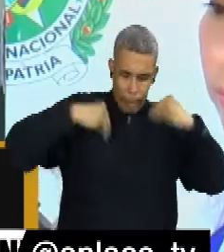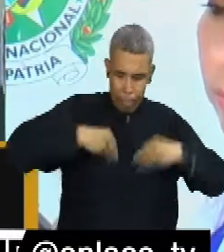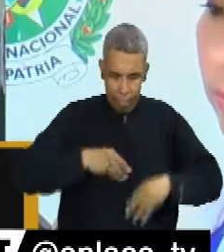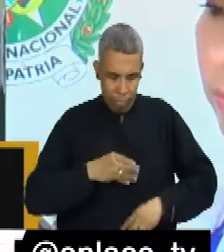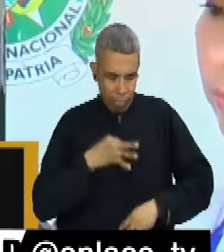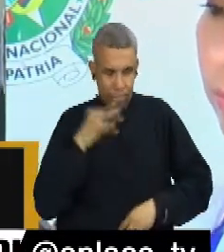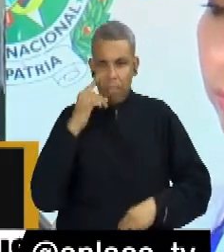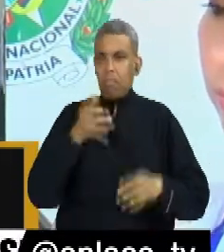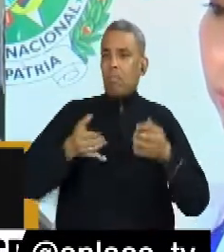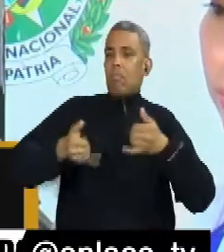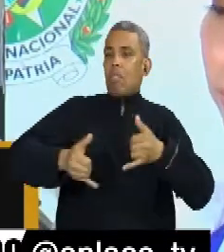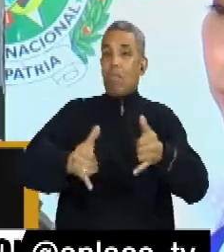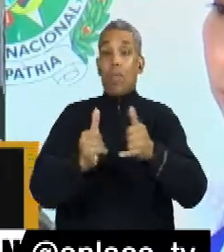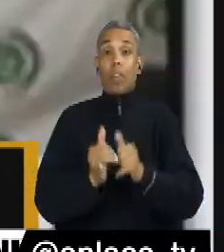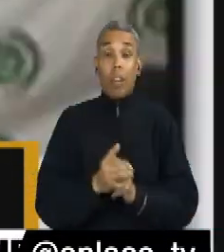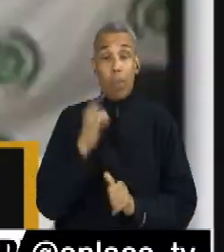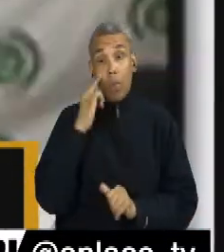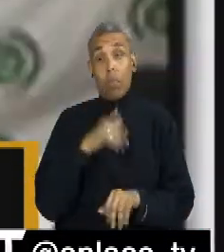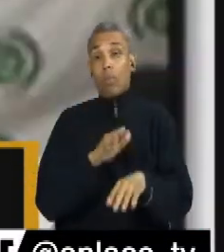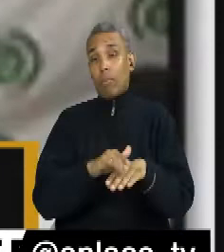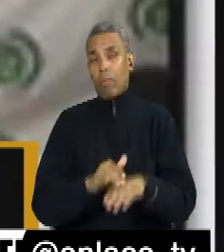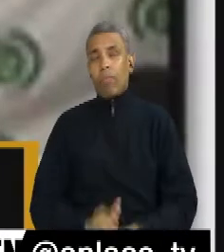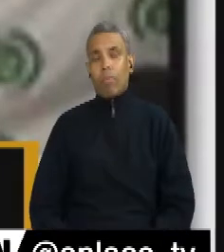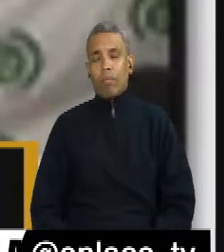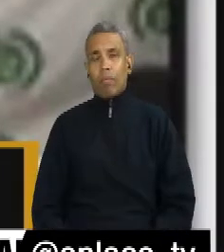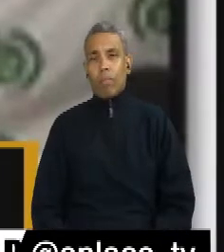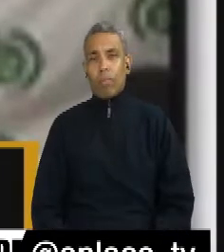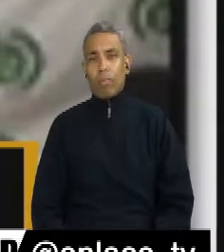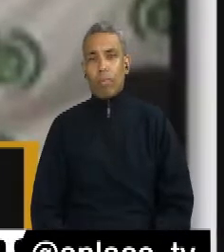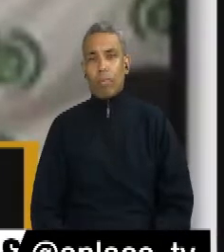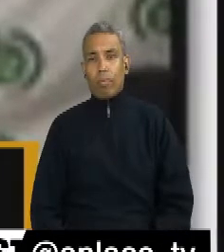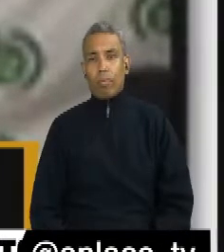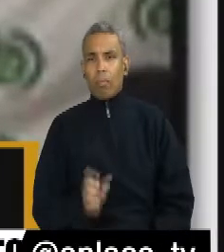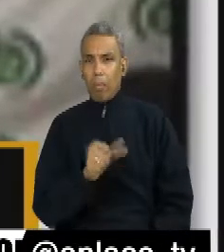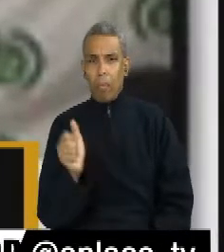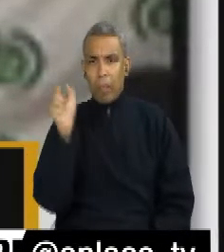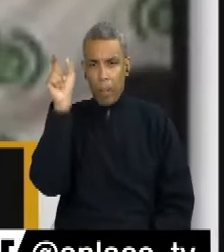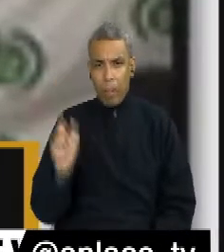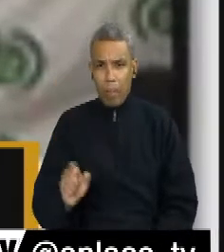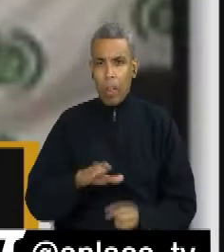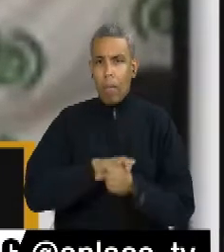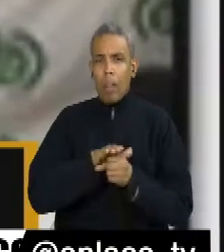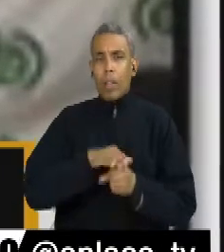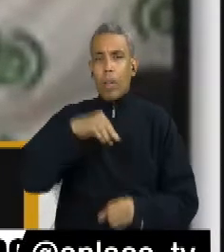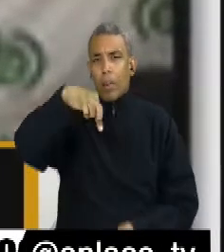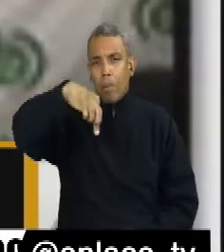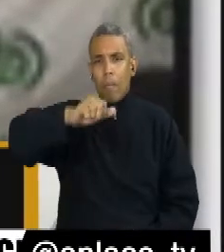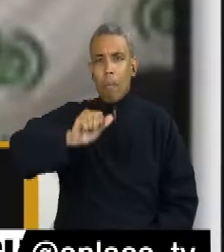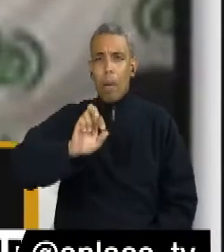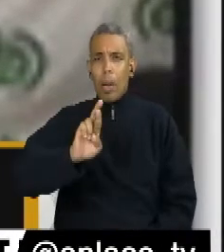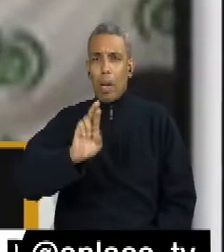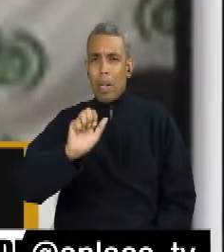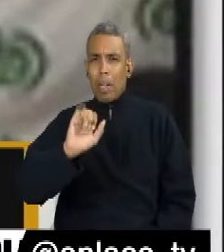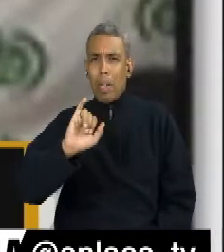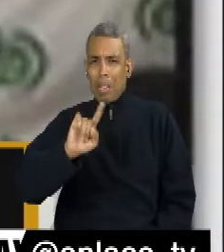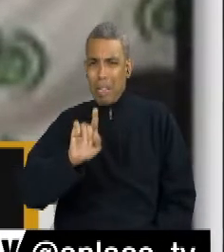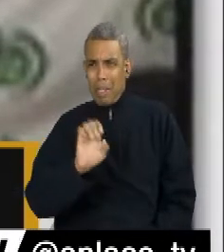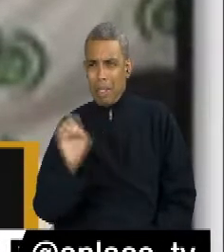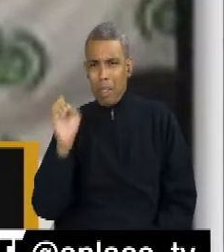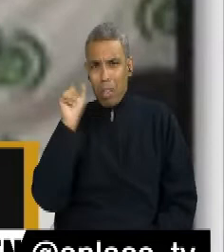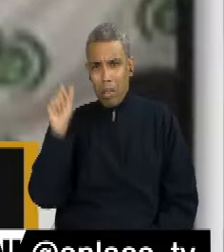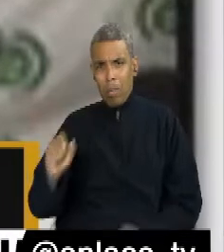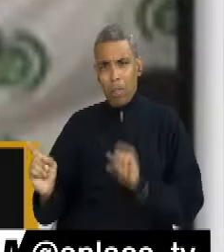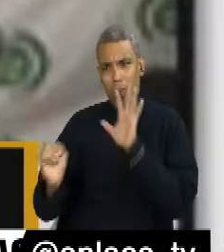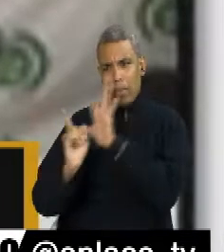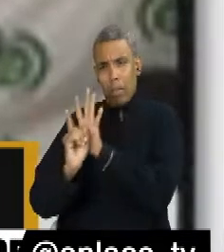realizar suplantación para cometer delitos. En otros hechos fue detenido un hombre en el barrio Paraíso con un arma de fuego tipo revólver calibre 22 con